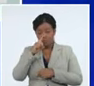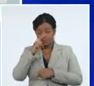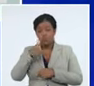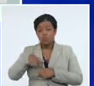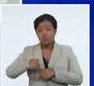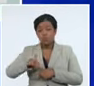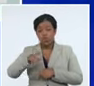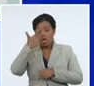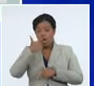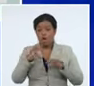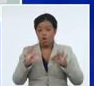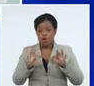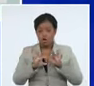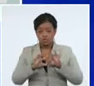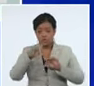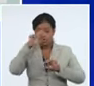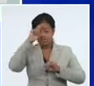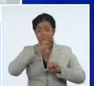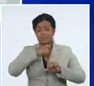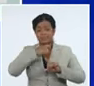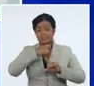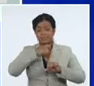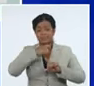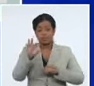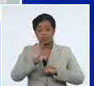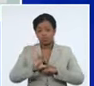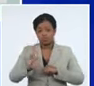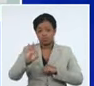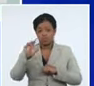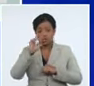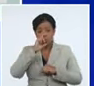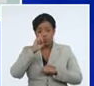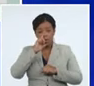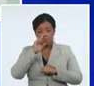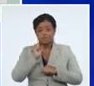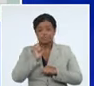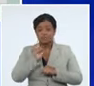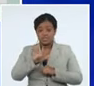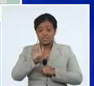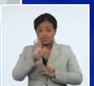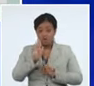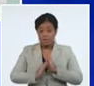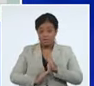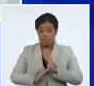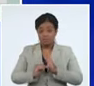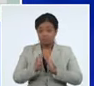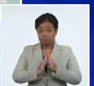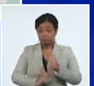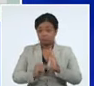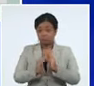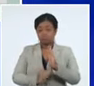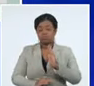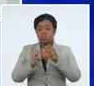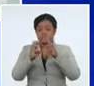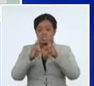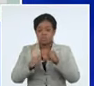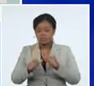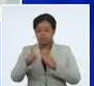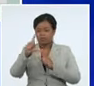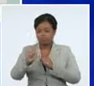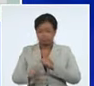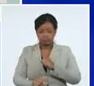agosto, septiembre, octubre, 5 meses, es la cifra más baja que hemos tenido en